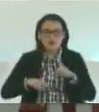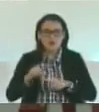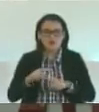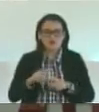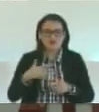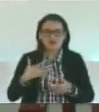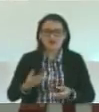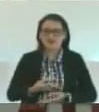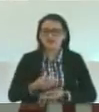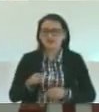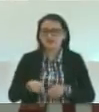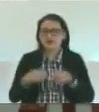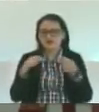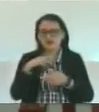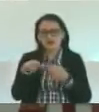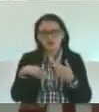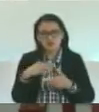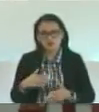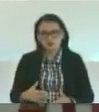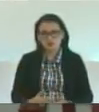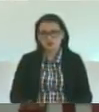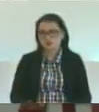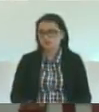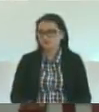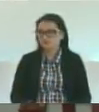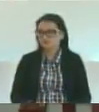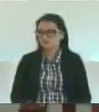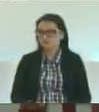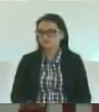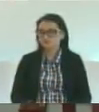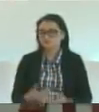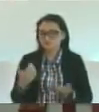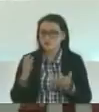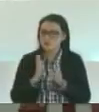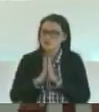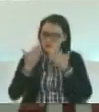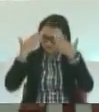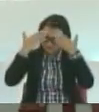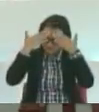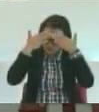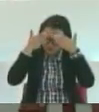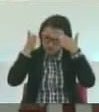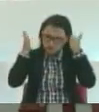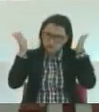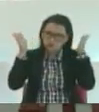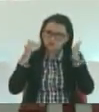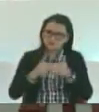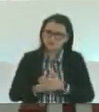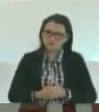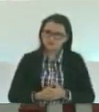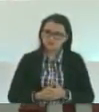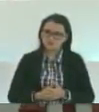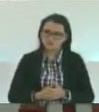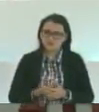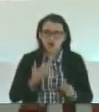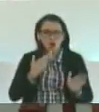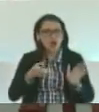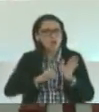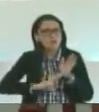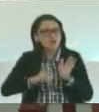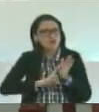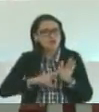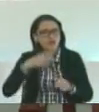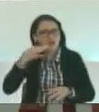con la revolución bolivariana. Abran la mente, despierten sobre eso. No repitan